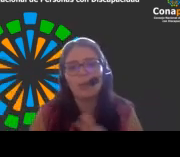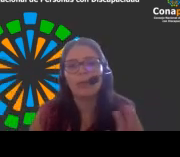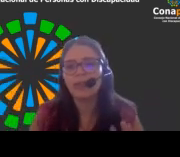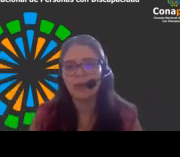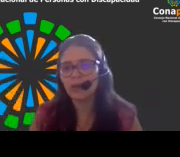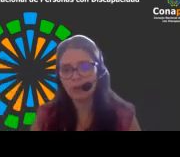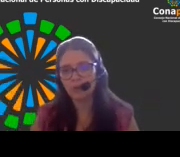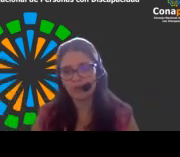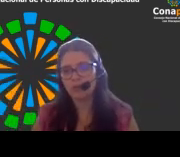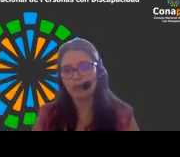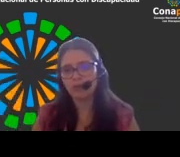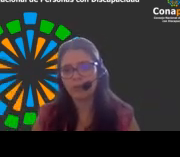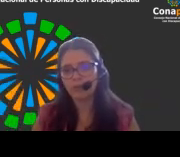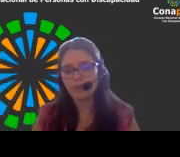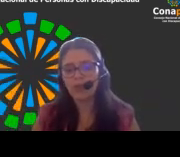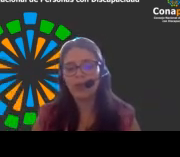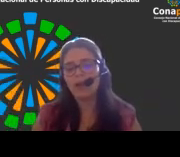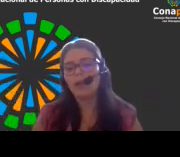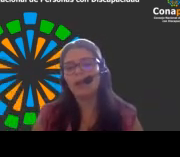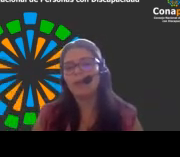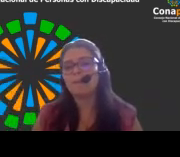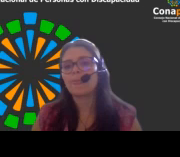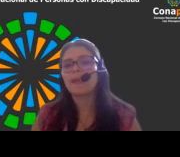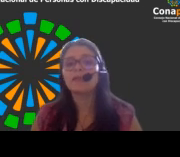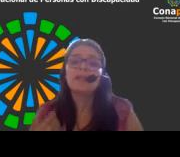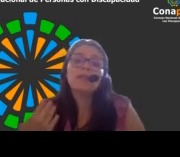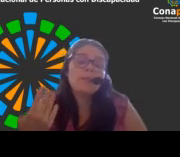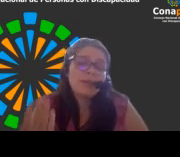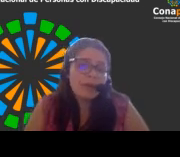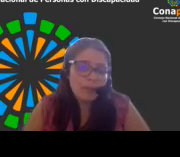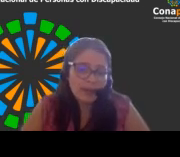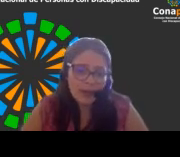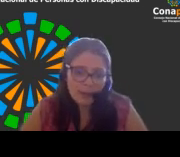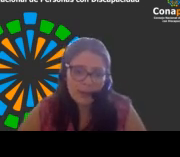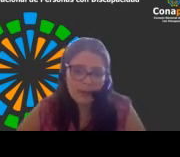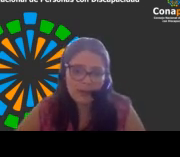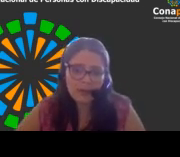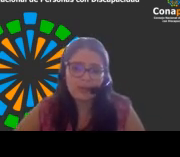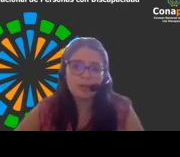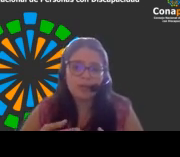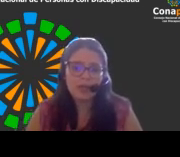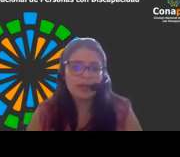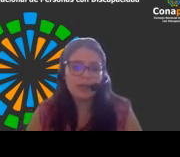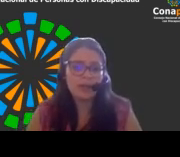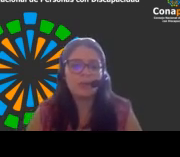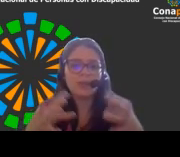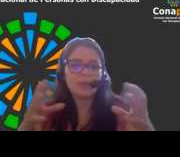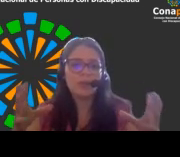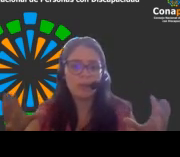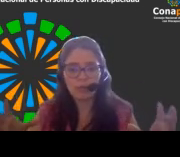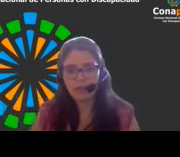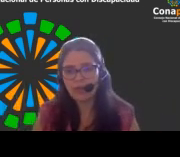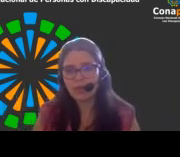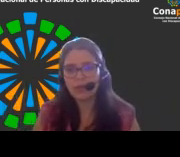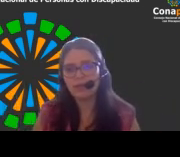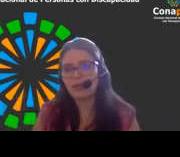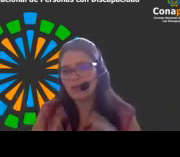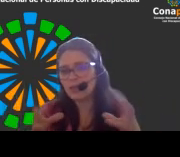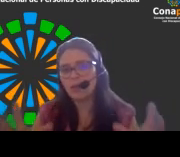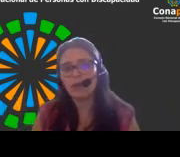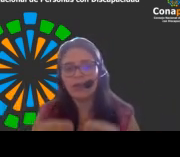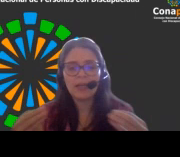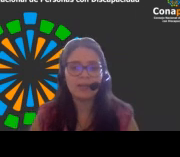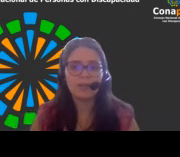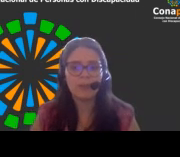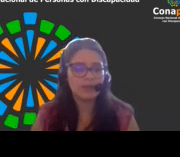no que no puede trabajar con nosotros sí es lo más recomendable si yo ya quiero hacer como una